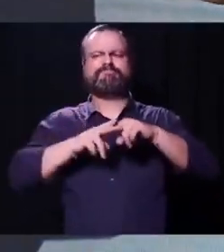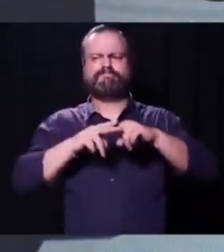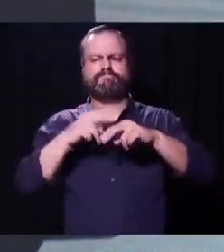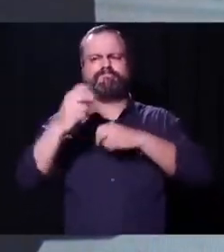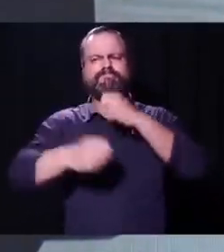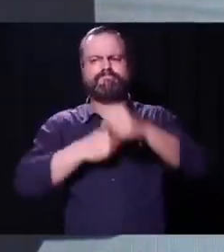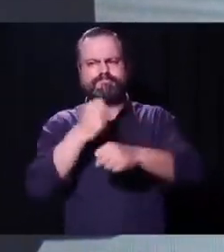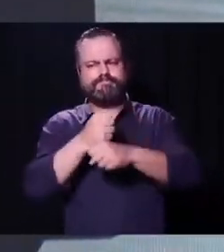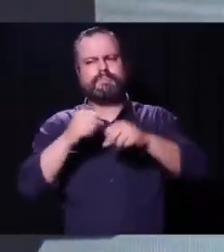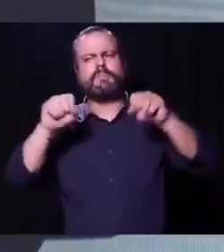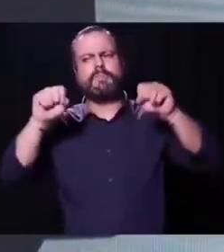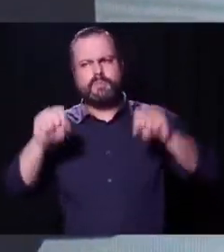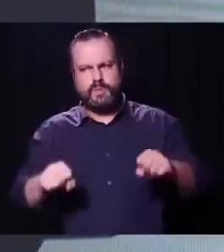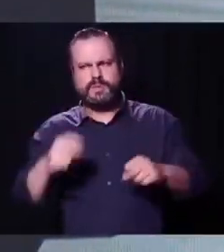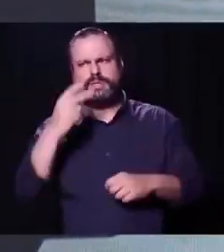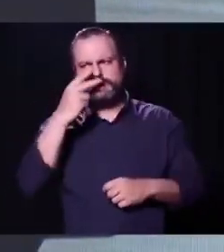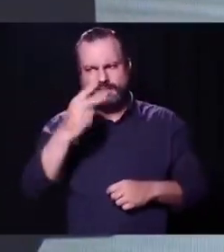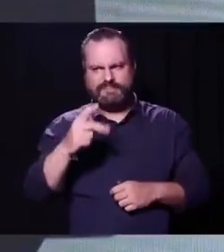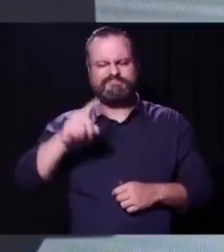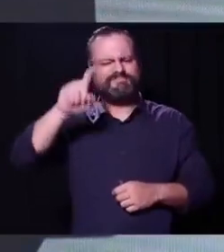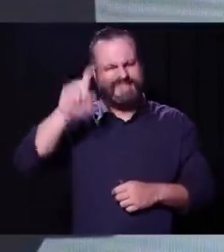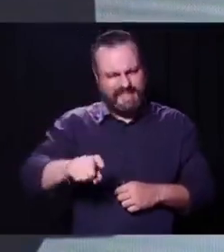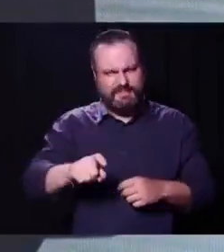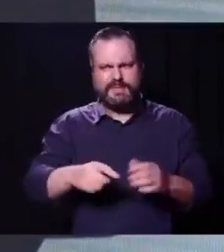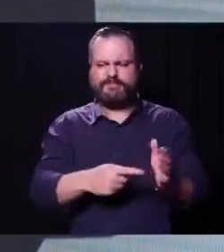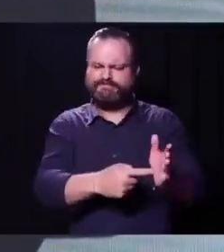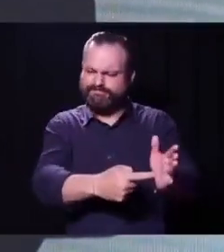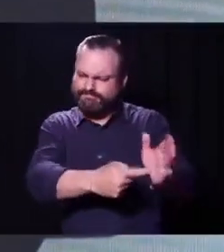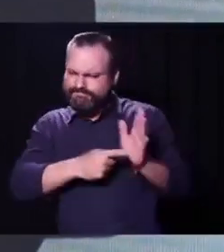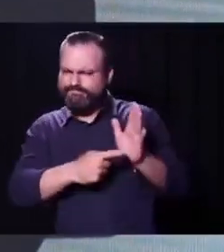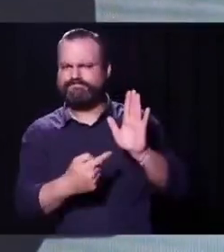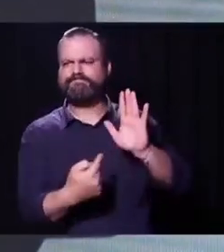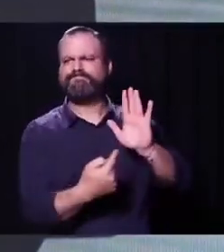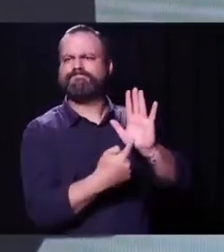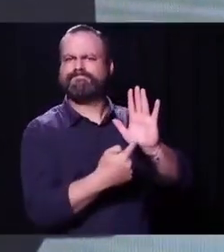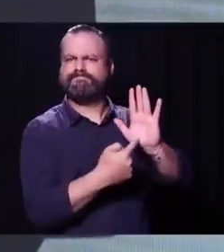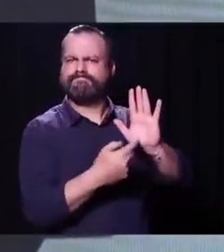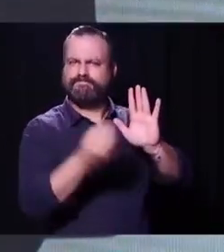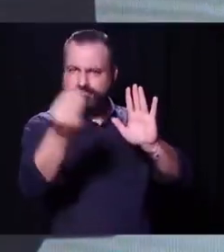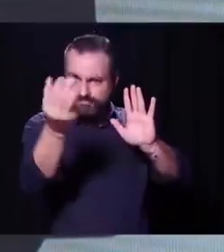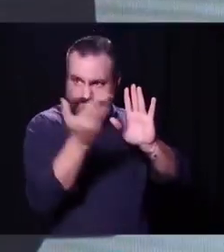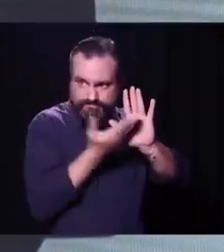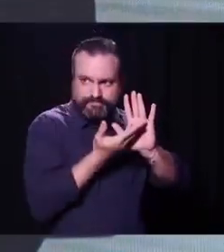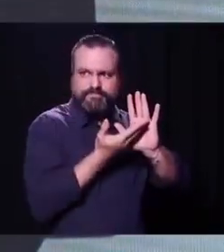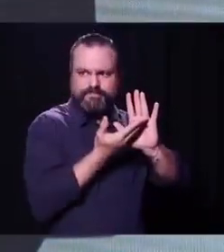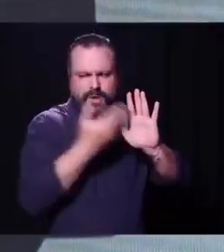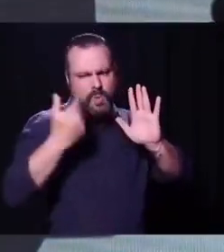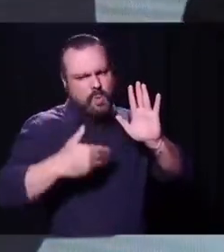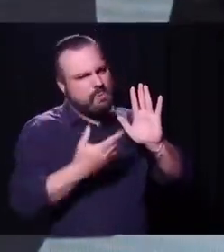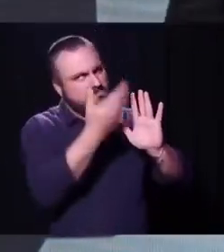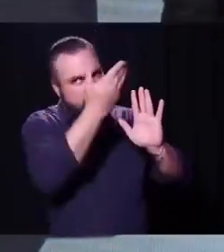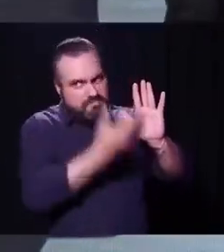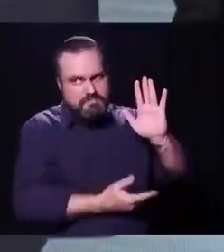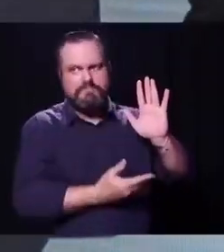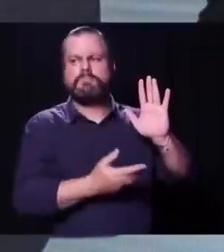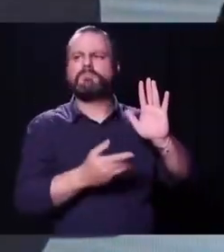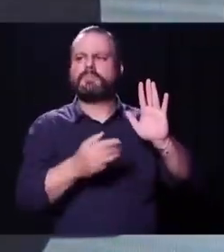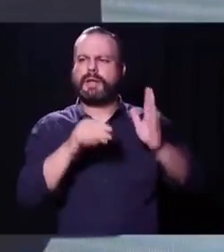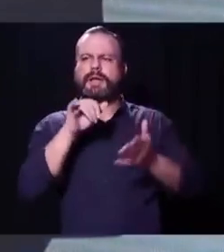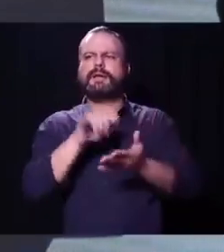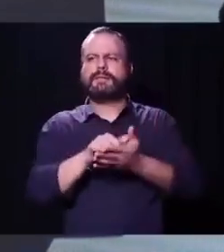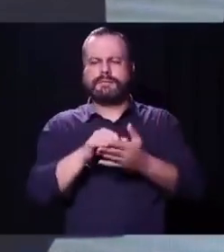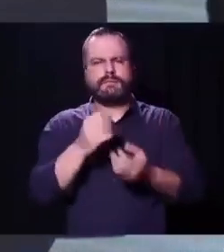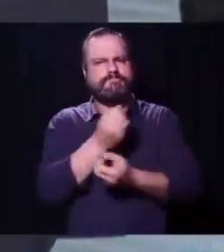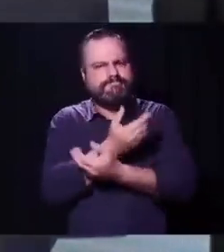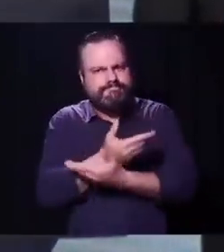puede ser, pero se requiere tener esa información, que los dos últimos gobiernos, por incapacidad,